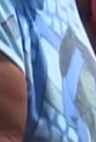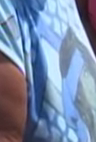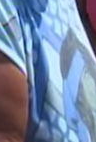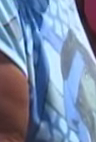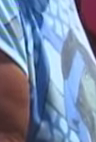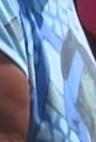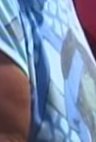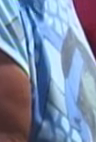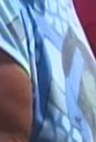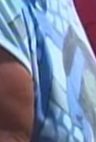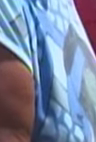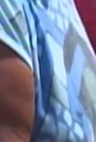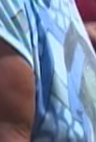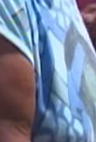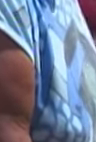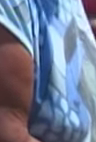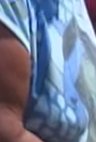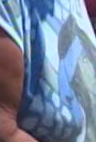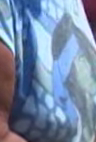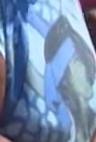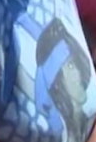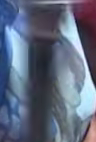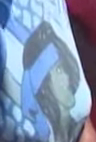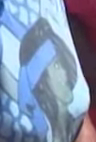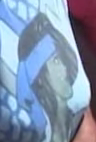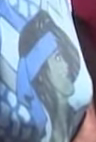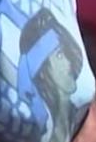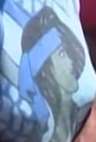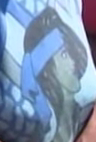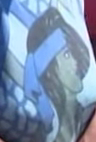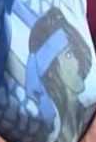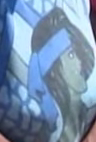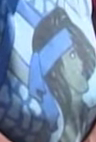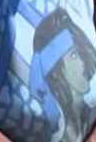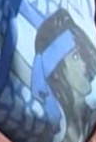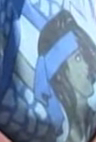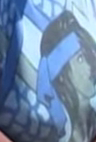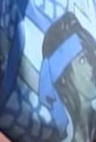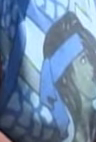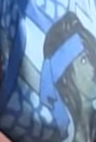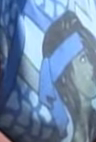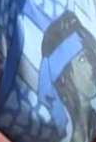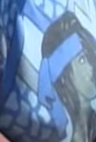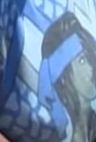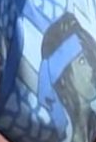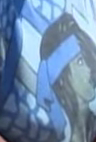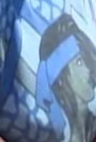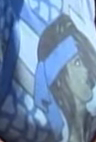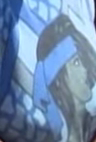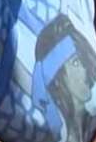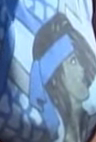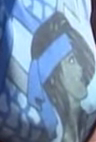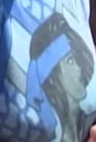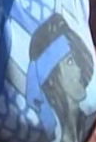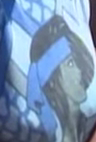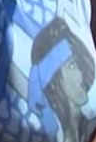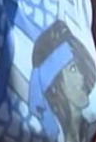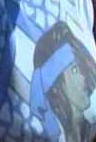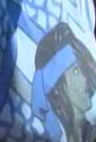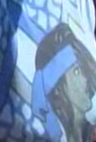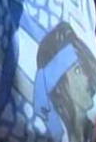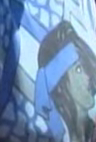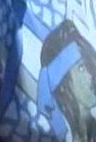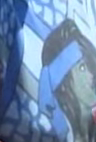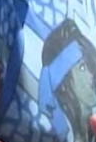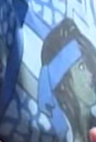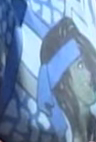estaba tan bueno, o sea, era por la harina, pero en estos días ha estado bastante bueno. ¿Y qué pasa? Porque tengo entendido que esta es una de las panaderías que más deficiencias tiene,